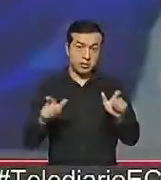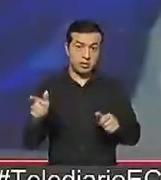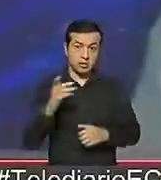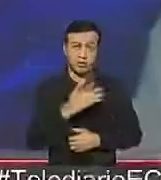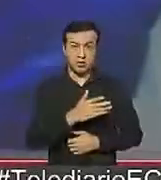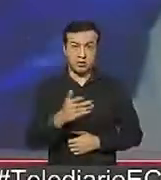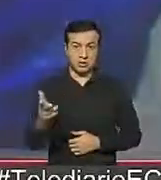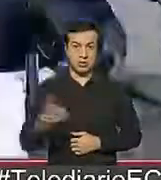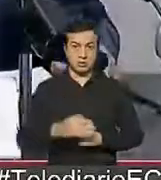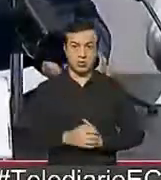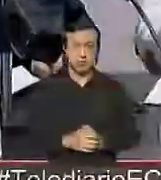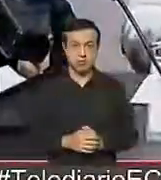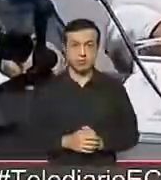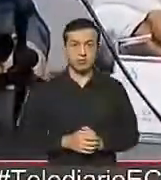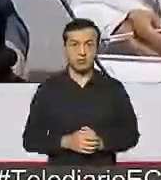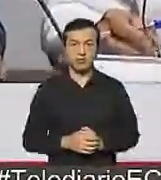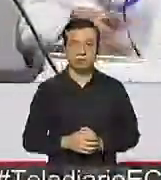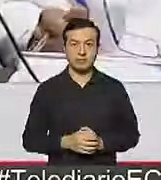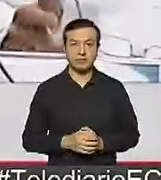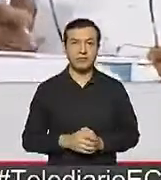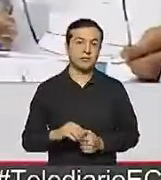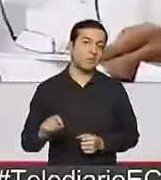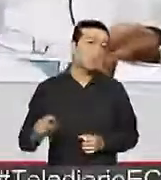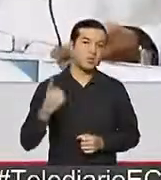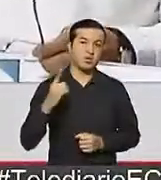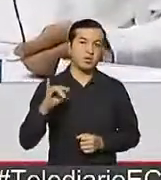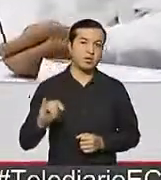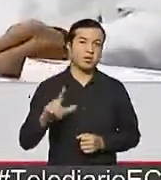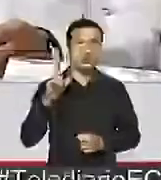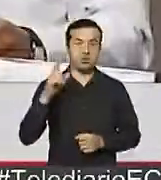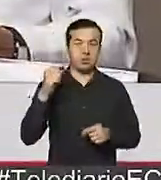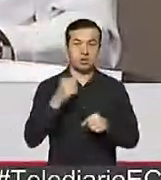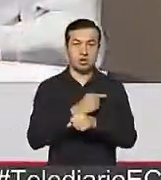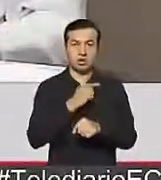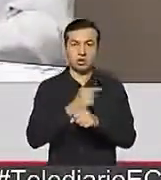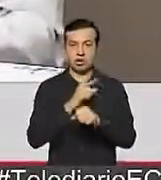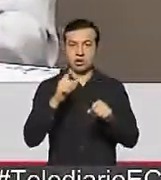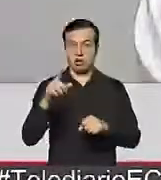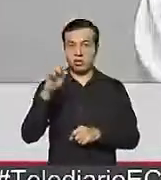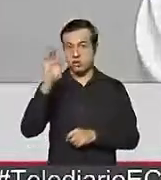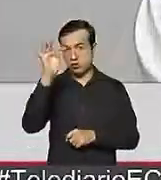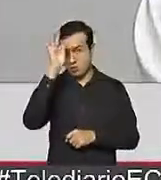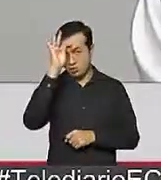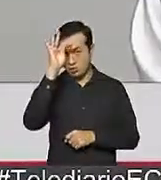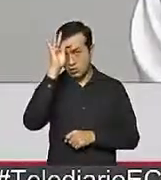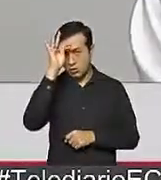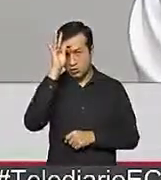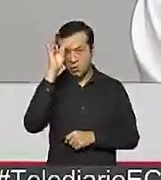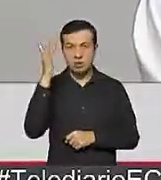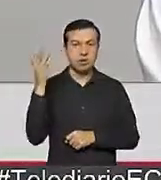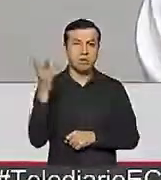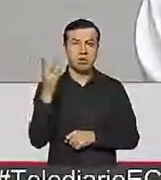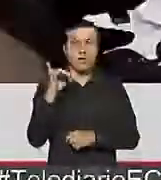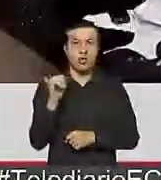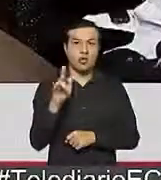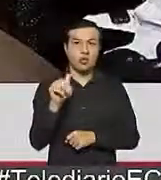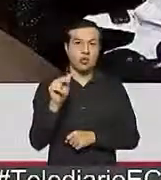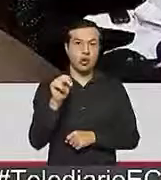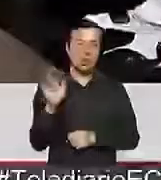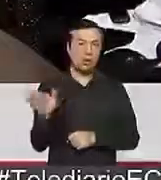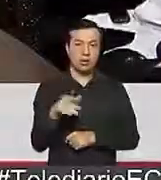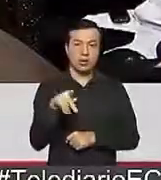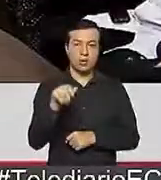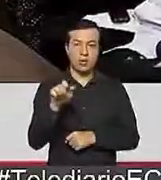responsables. Fue el 1 de julio anterior en donde el gerente del Hospital Carlos Andrade Marín de Líes en Quito, Juan Páez Moreno,